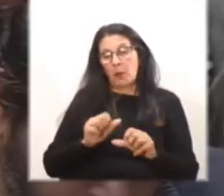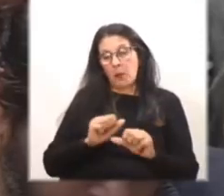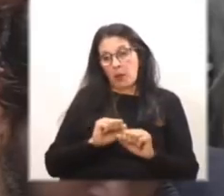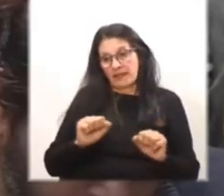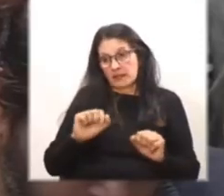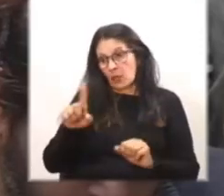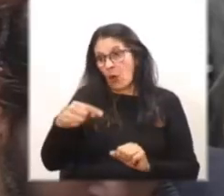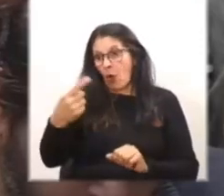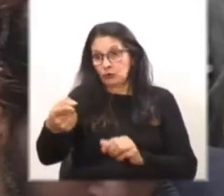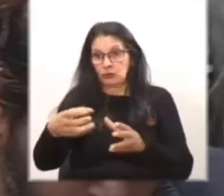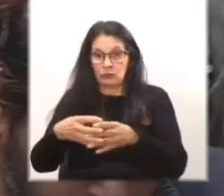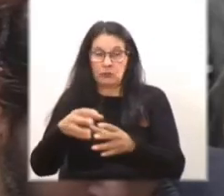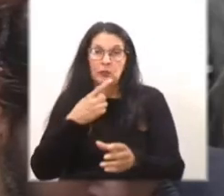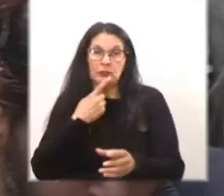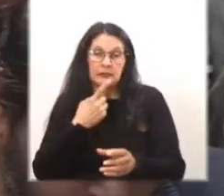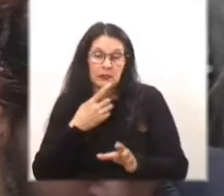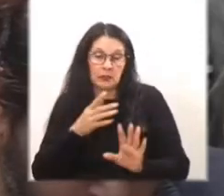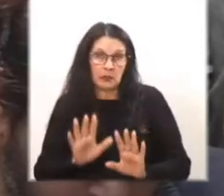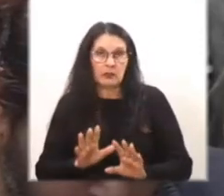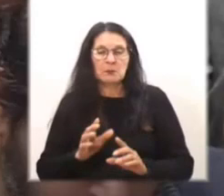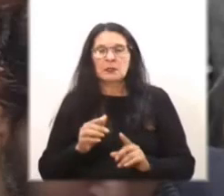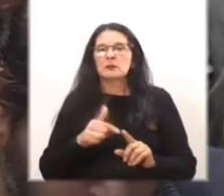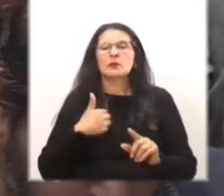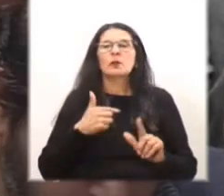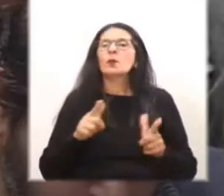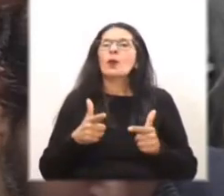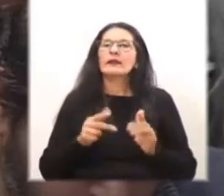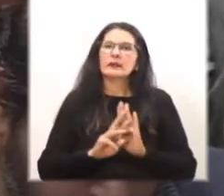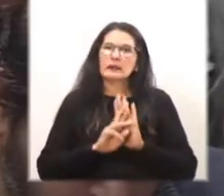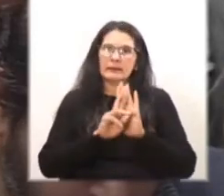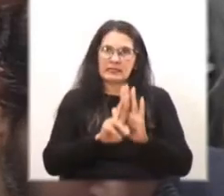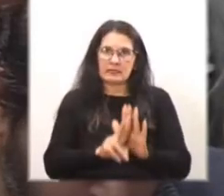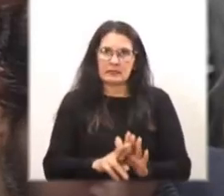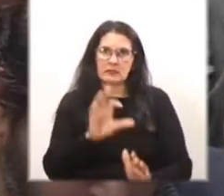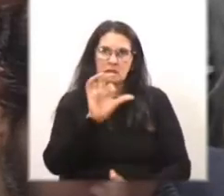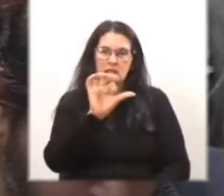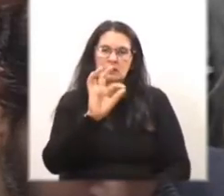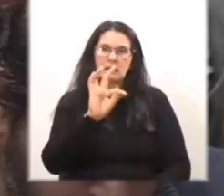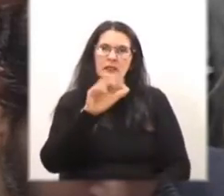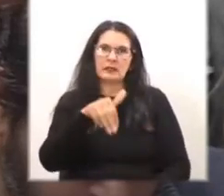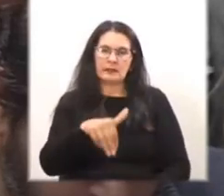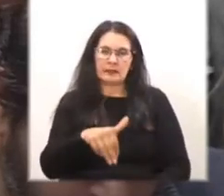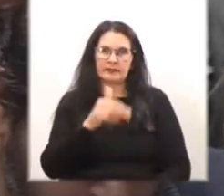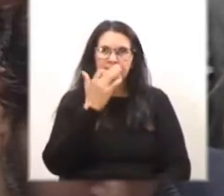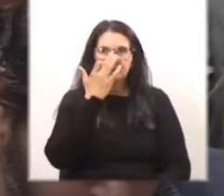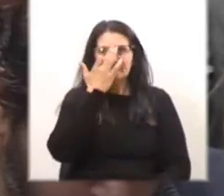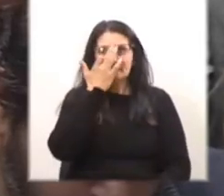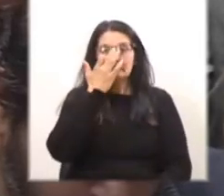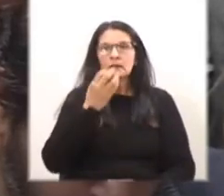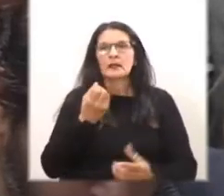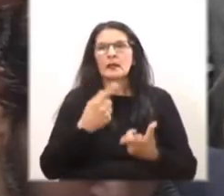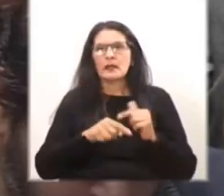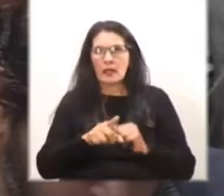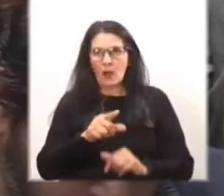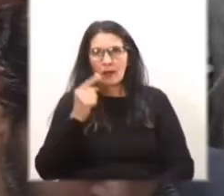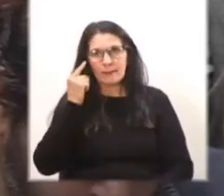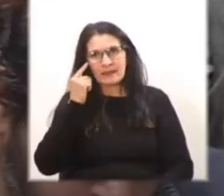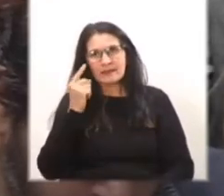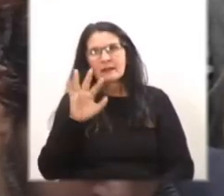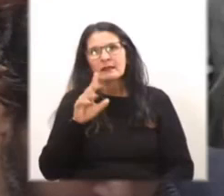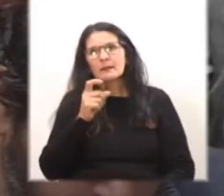partido, no tiene representación en CTM, y aunque parezca mentira, ese